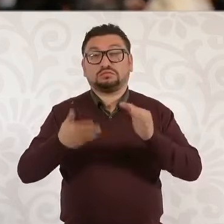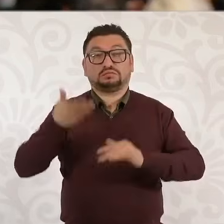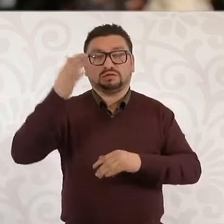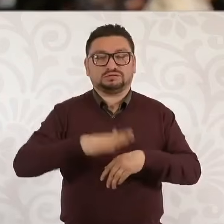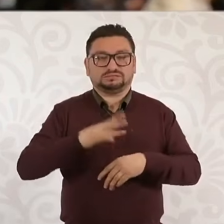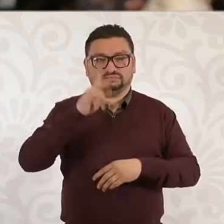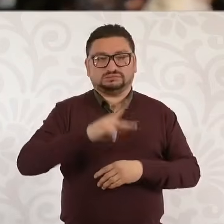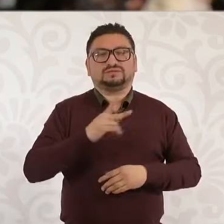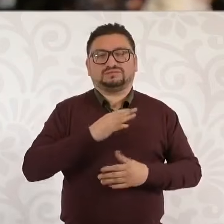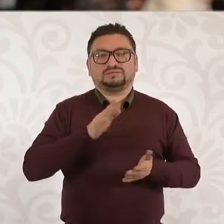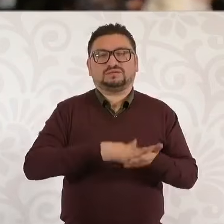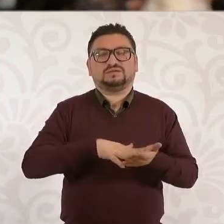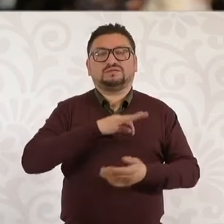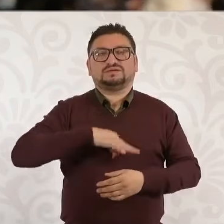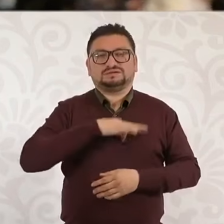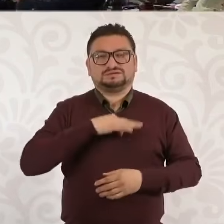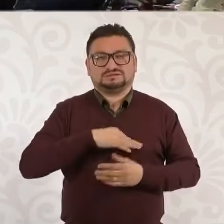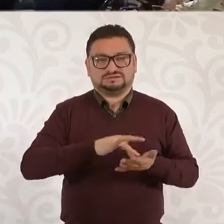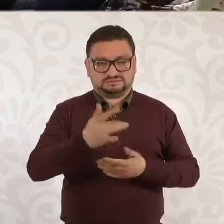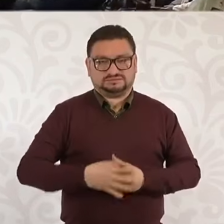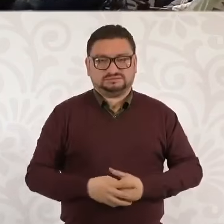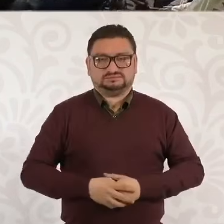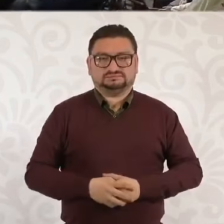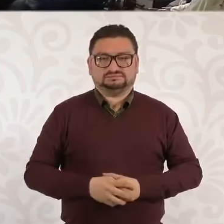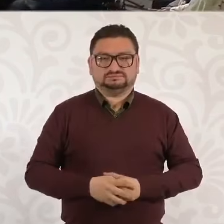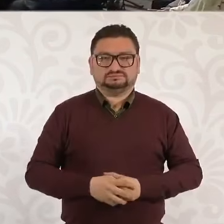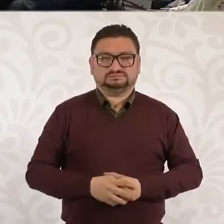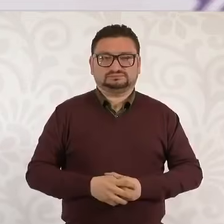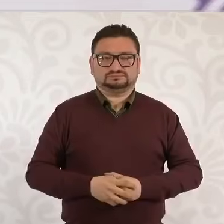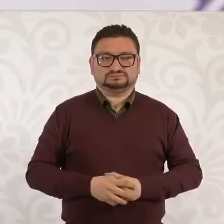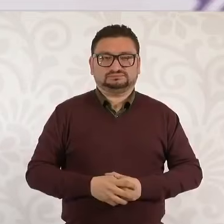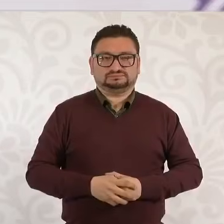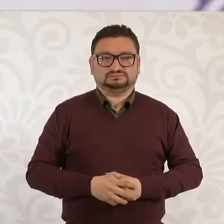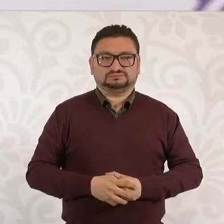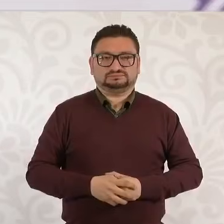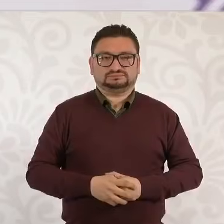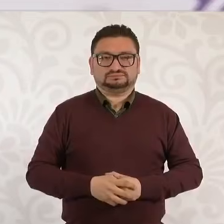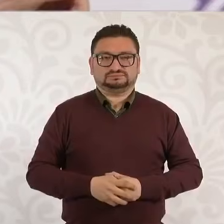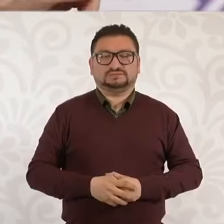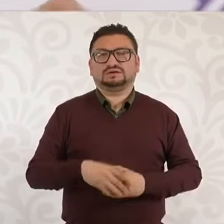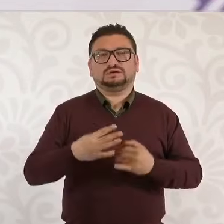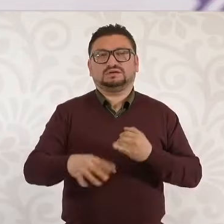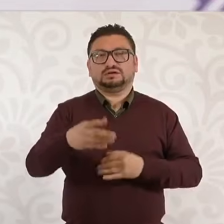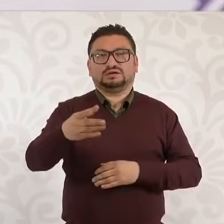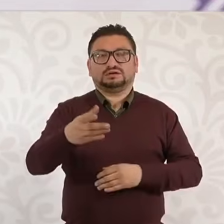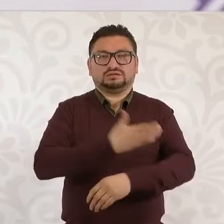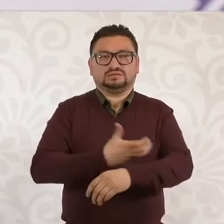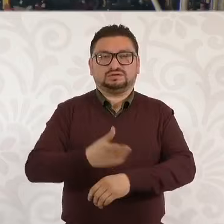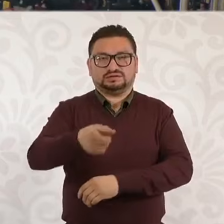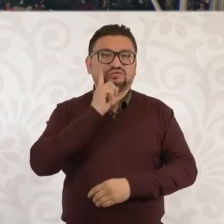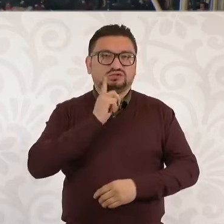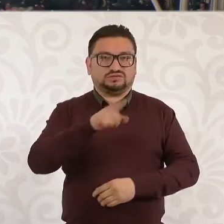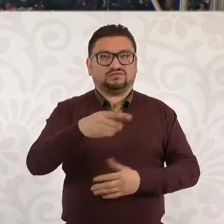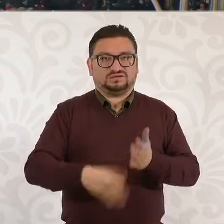Muchas felicidades. Muchas gracias. Gracias. Vamos a ver la compañera que hace